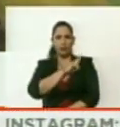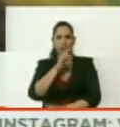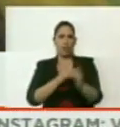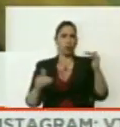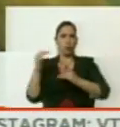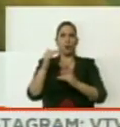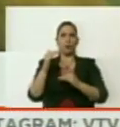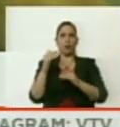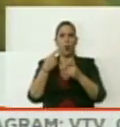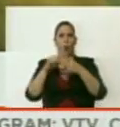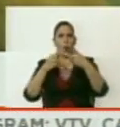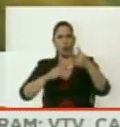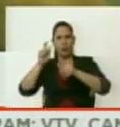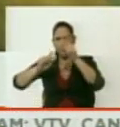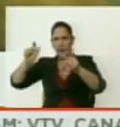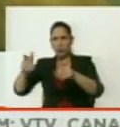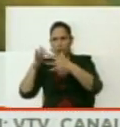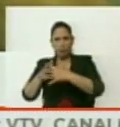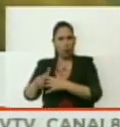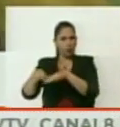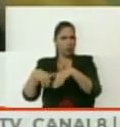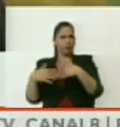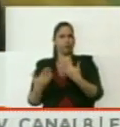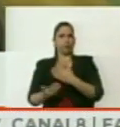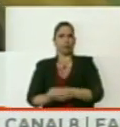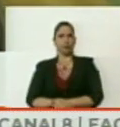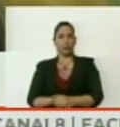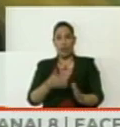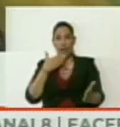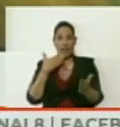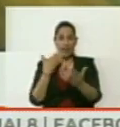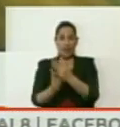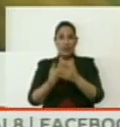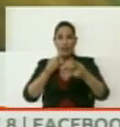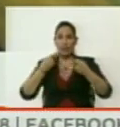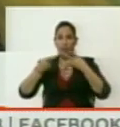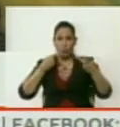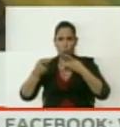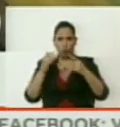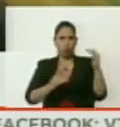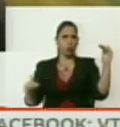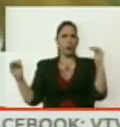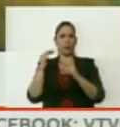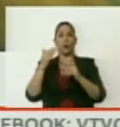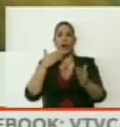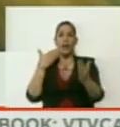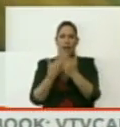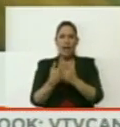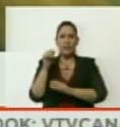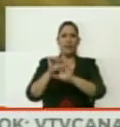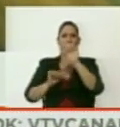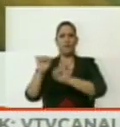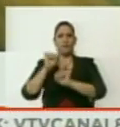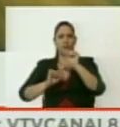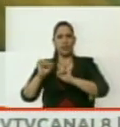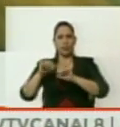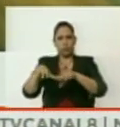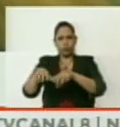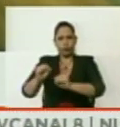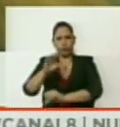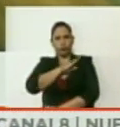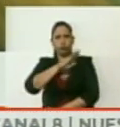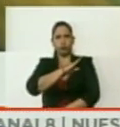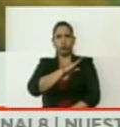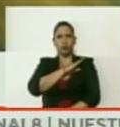supremacistas a otros ciudadanos estadounidenses. Gracias al discurso supremacista, gracias a la defensa de la posesión